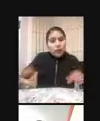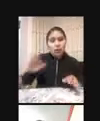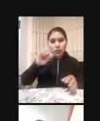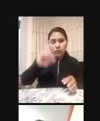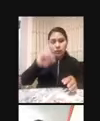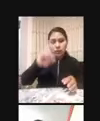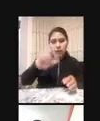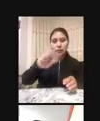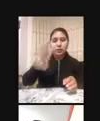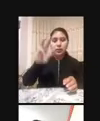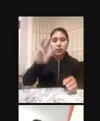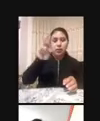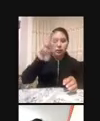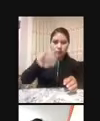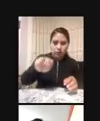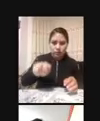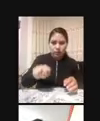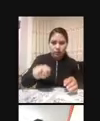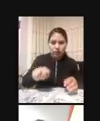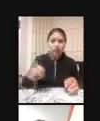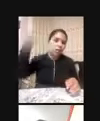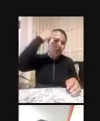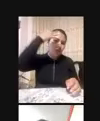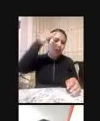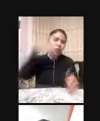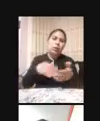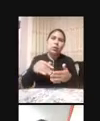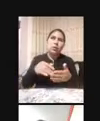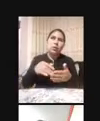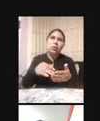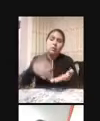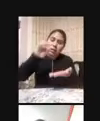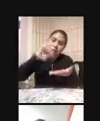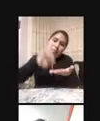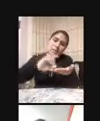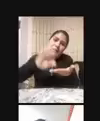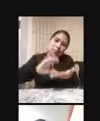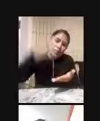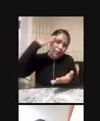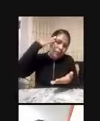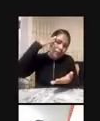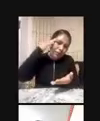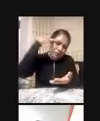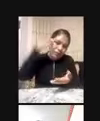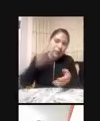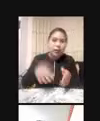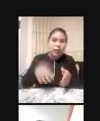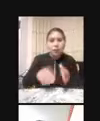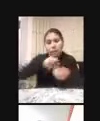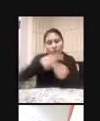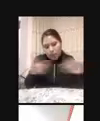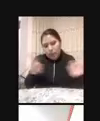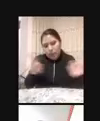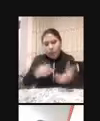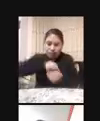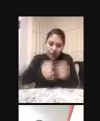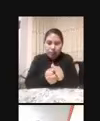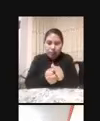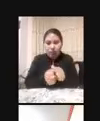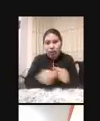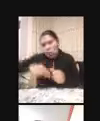la discapacidad intelectual. Lo que va a variar son los grados, ¿ok? También hemos